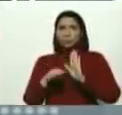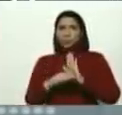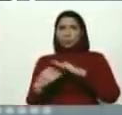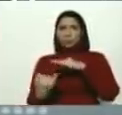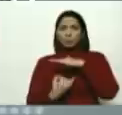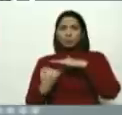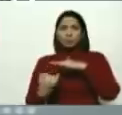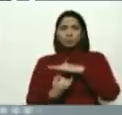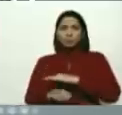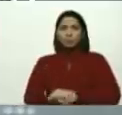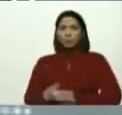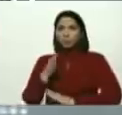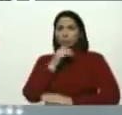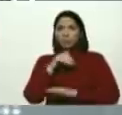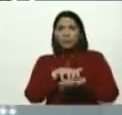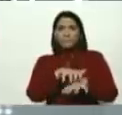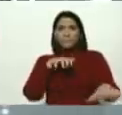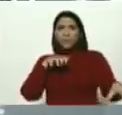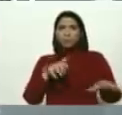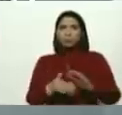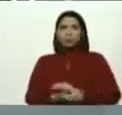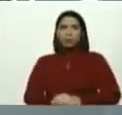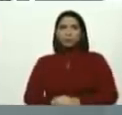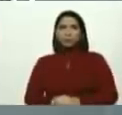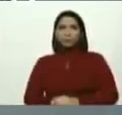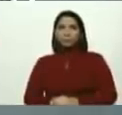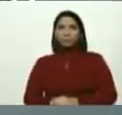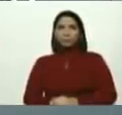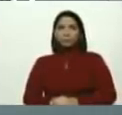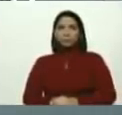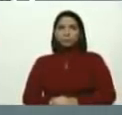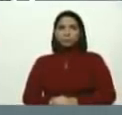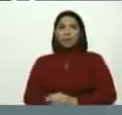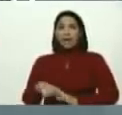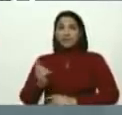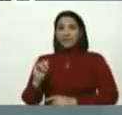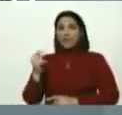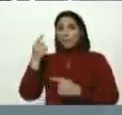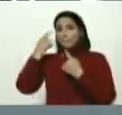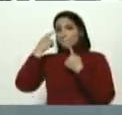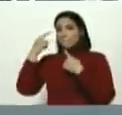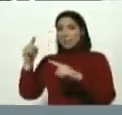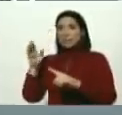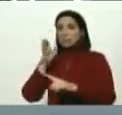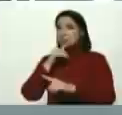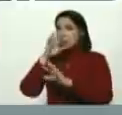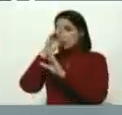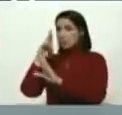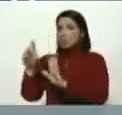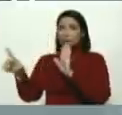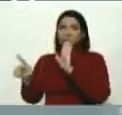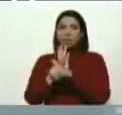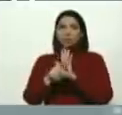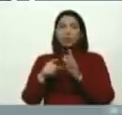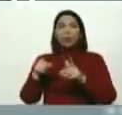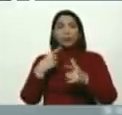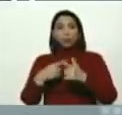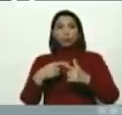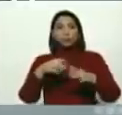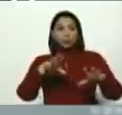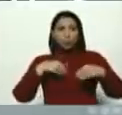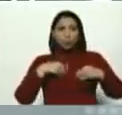institucionales, que no había mayoría calificada, que había omisión legislativa y tomó este paso que